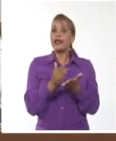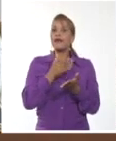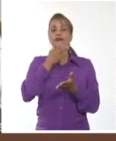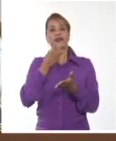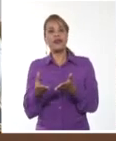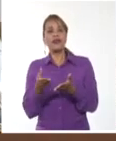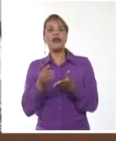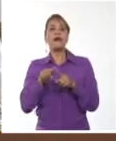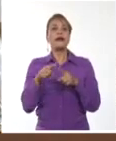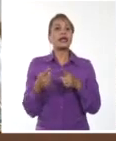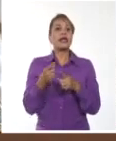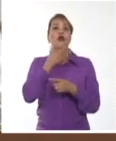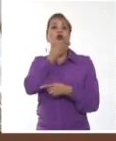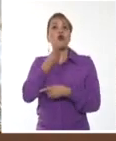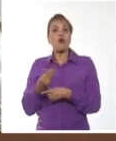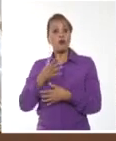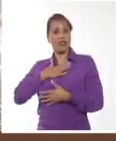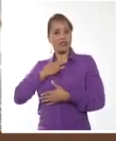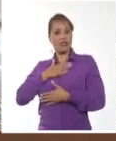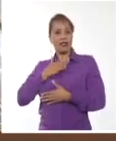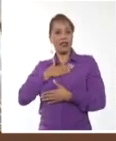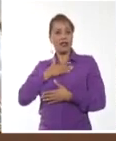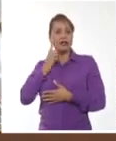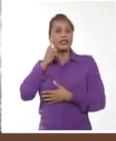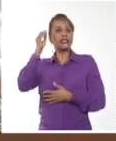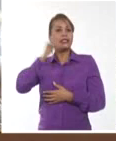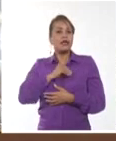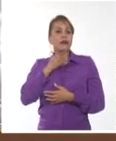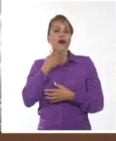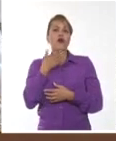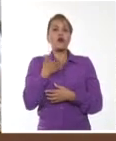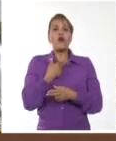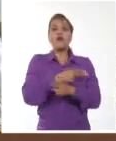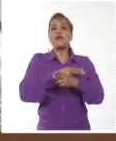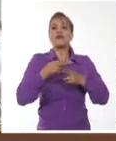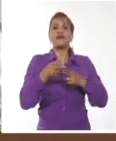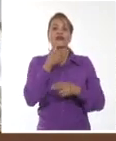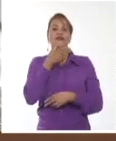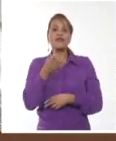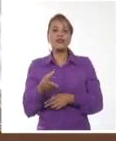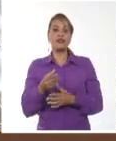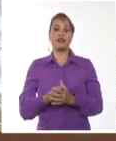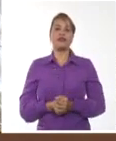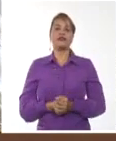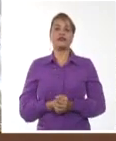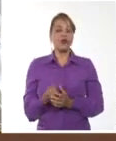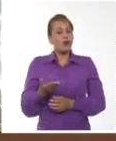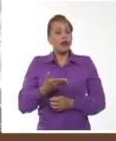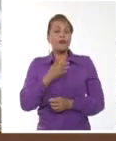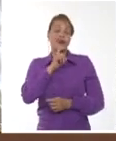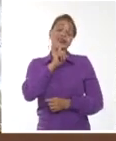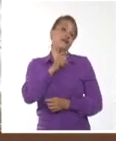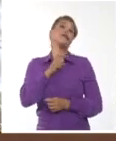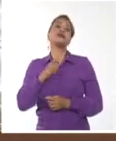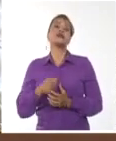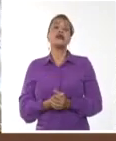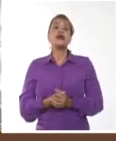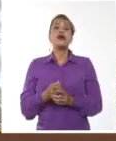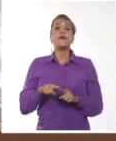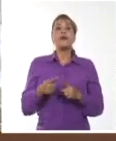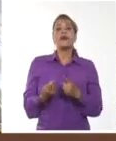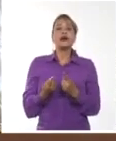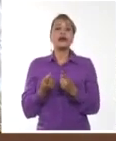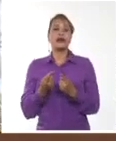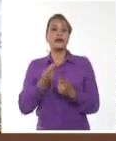nuestros jóvenes contaran con una aproximación lo más rápida posible. Era difícil porque una cosa